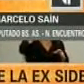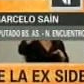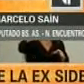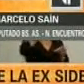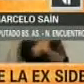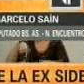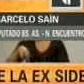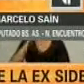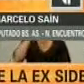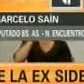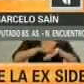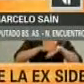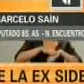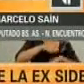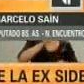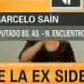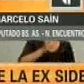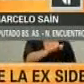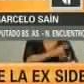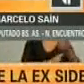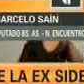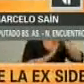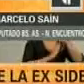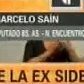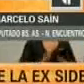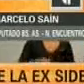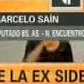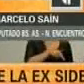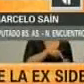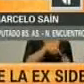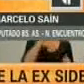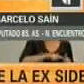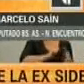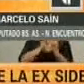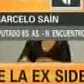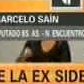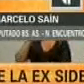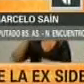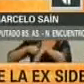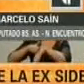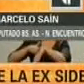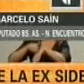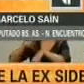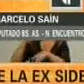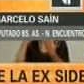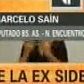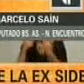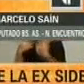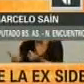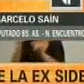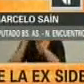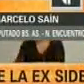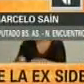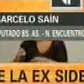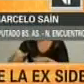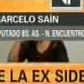que coloca a los fiscales al frente de las investigaciones criminales. Uh-huh. Así que yo creo que es un avance notable y va a ser algo auspicioso